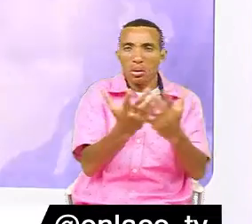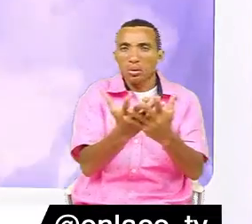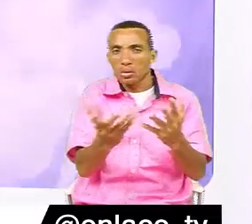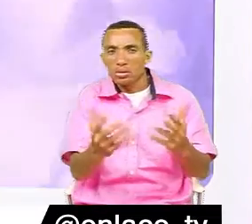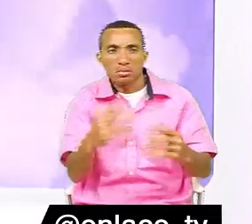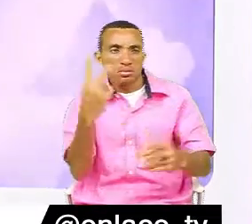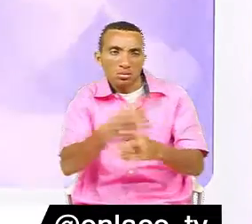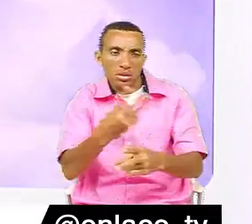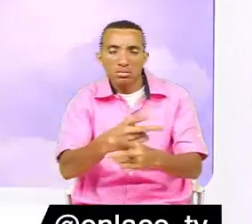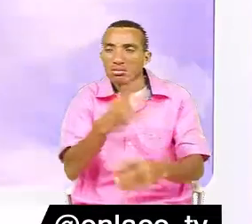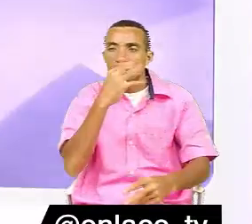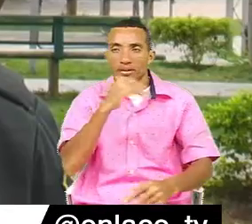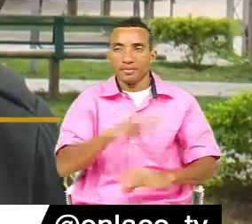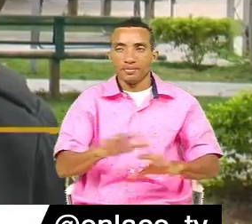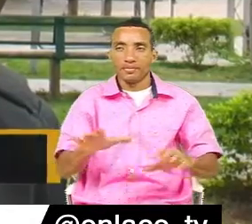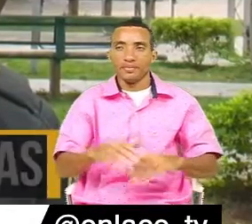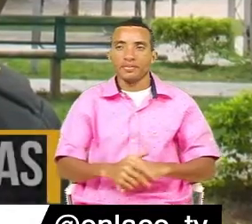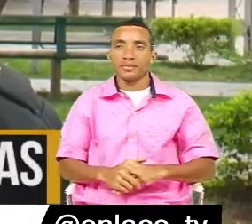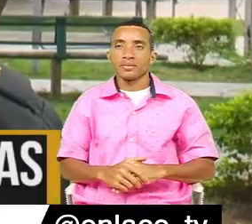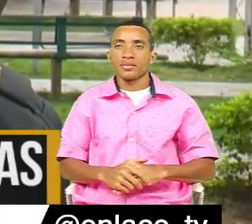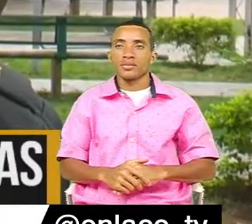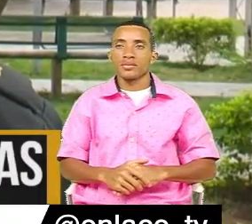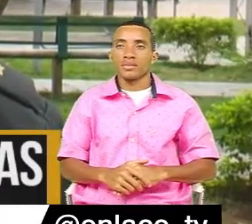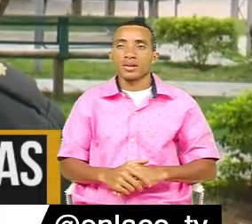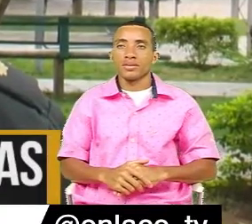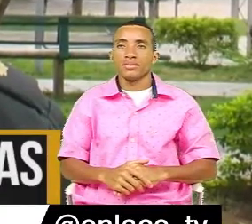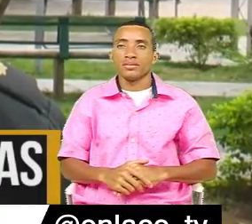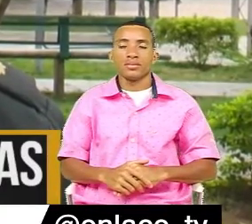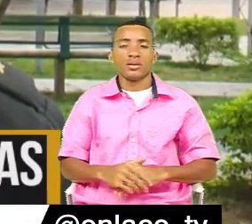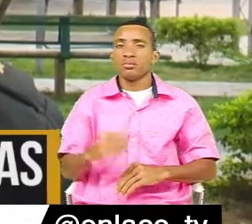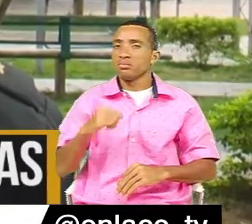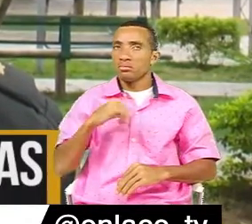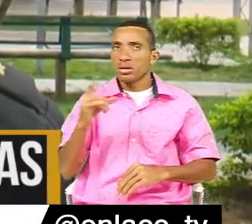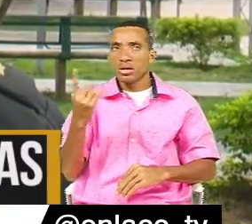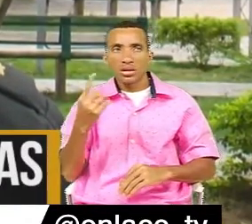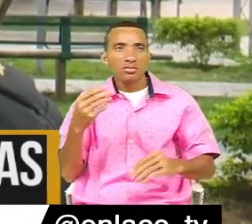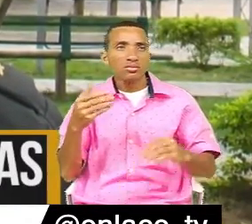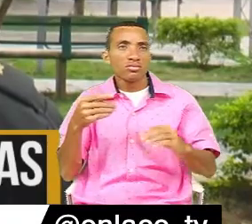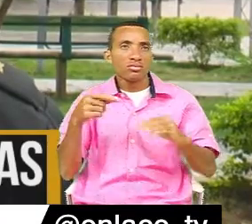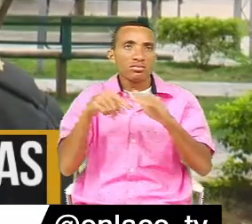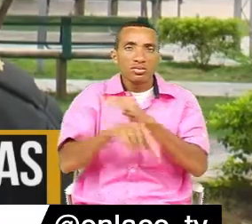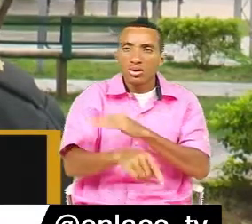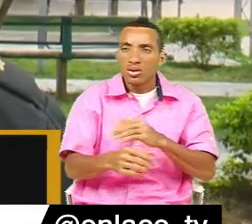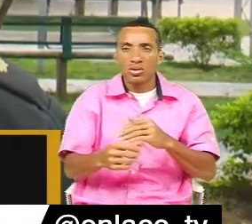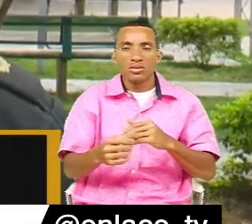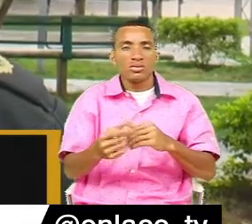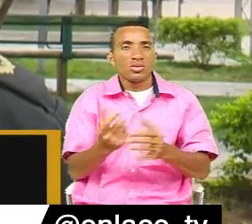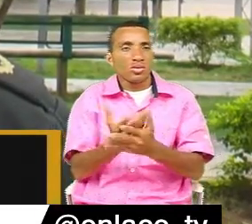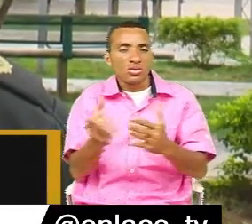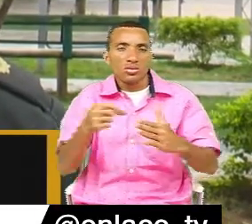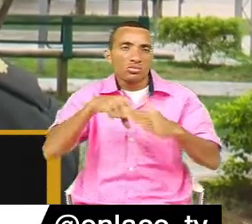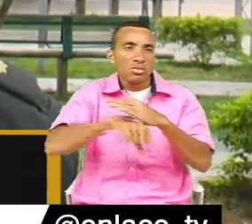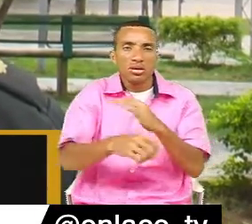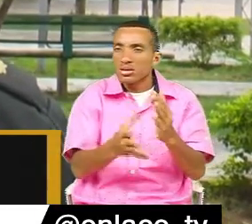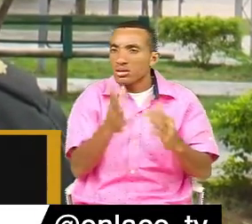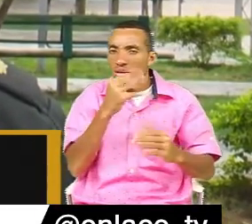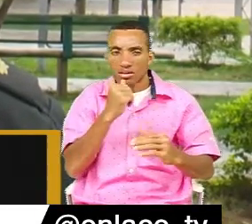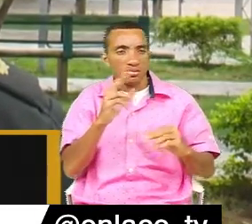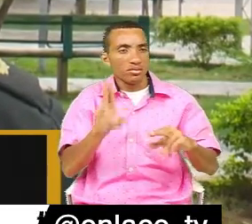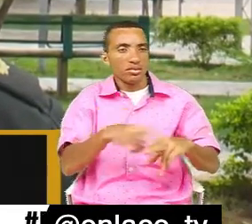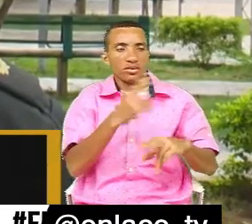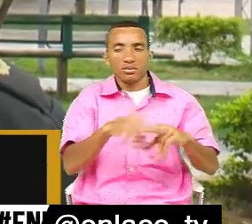petrolero. No tenemos ningún hecho de violencia reportado, denunciado. Todo ocurrió en completa